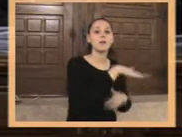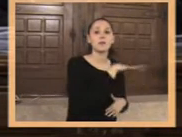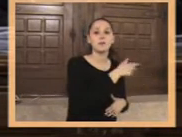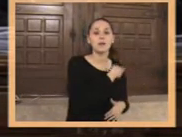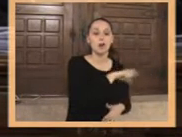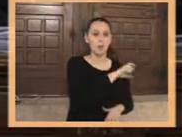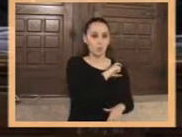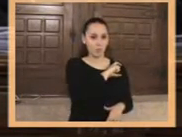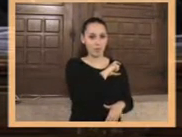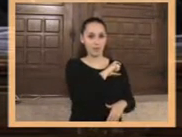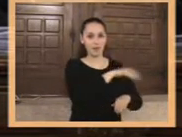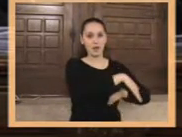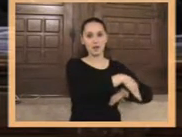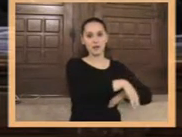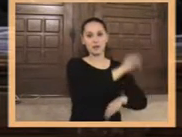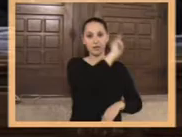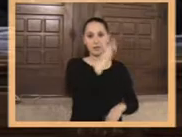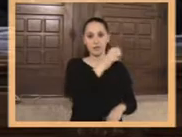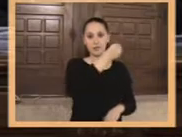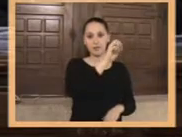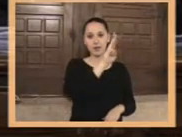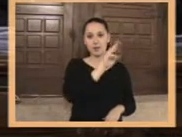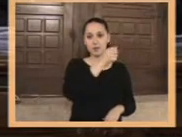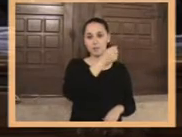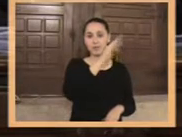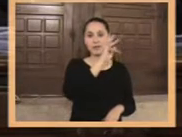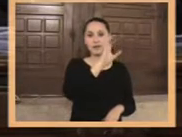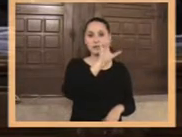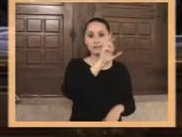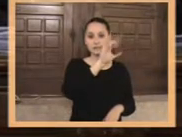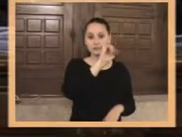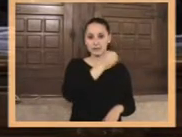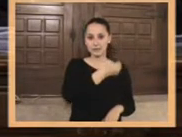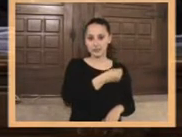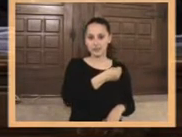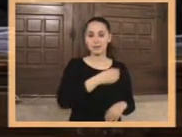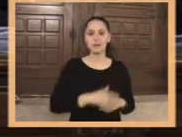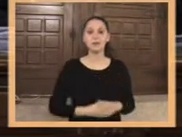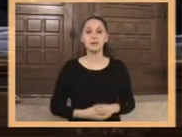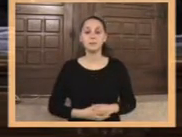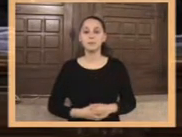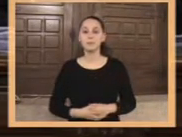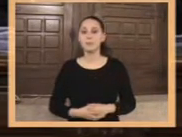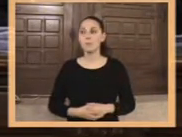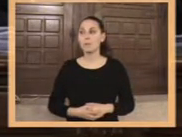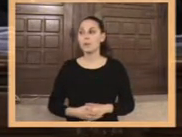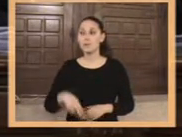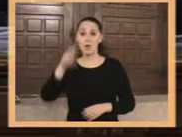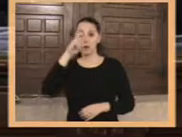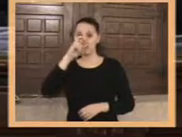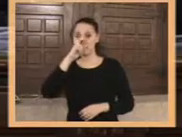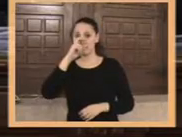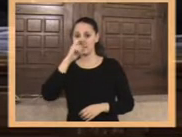tengan un nuevo destino, saben que uno de los anexos al Palacio es el antiguo archivo, no sé si lo conocen, si lo han